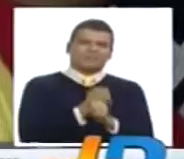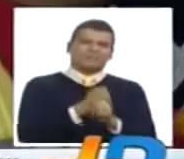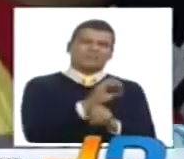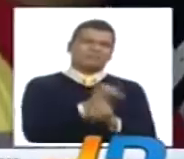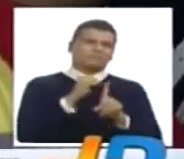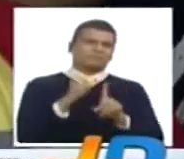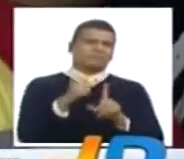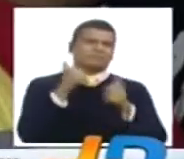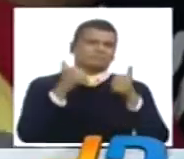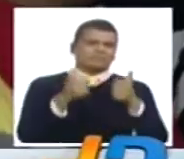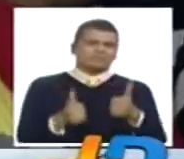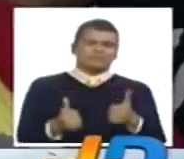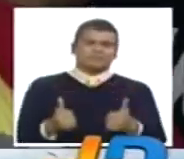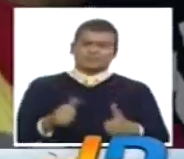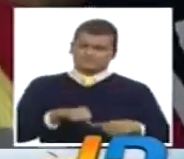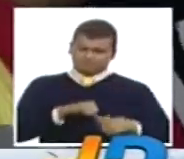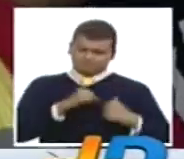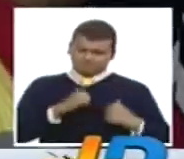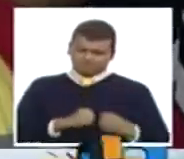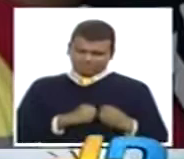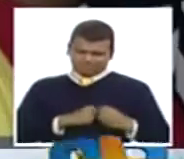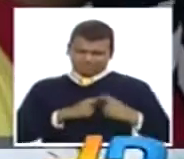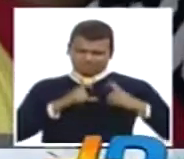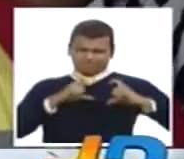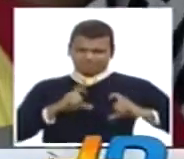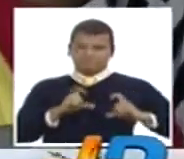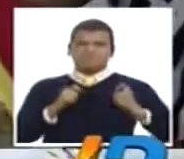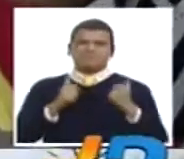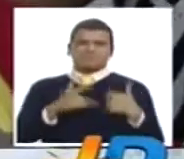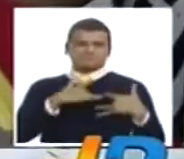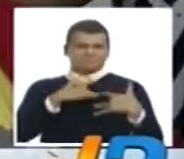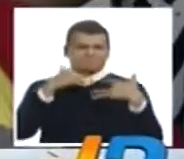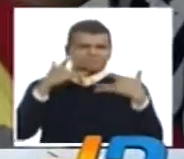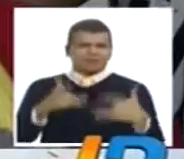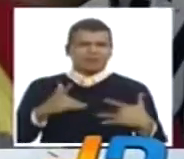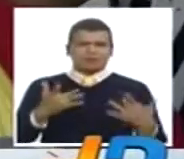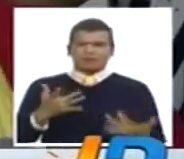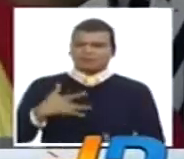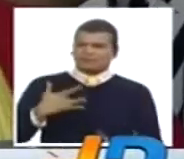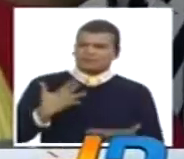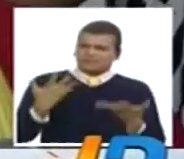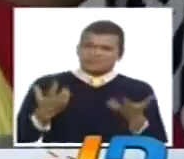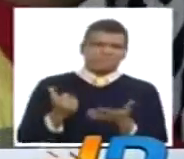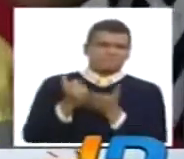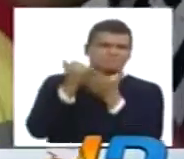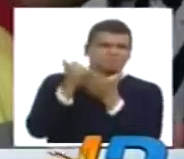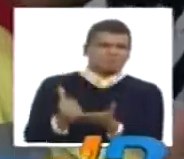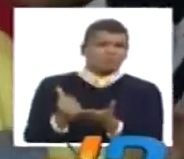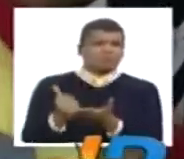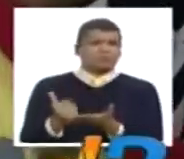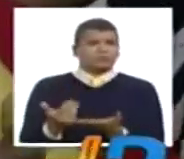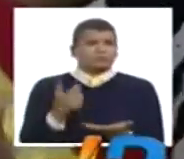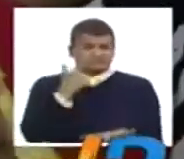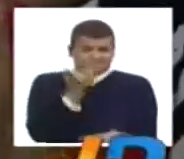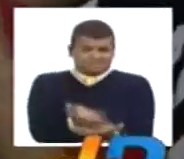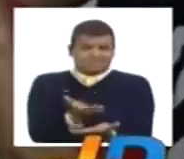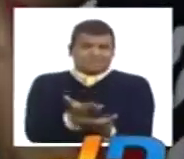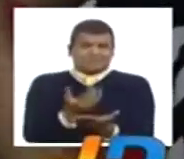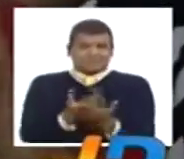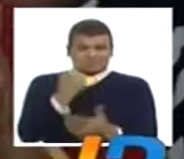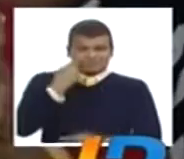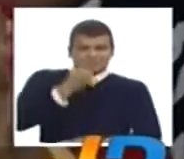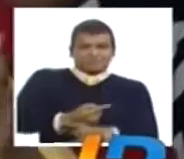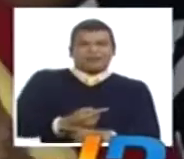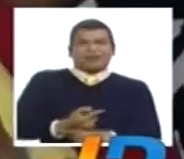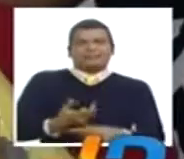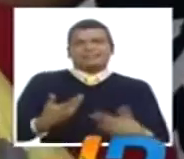él, con su corazón tan grande, su generosidad y sus ganas de ayudar a la gente, aquí está la muestra, aquí está